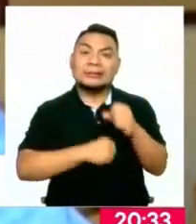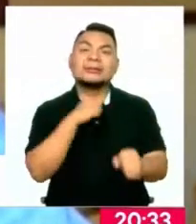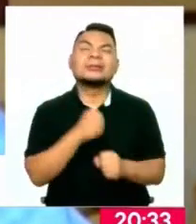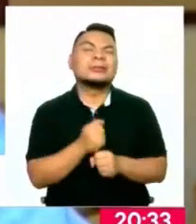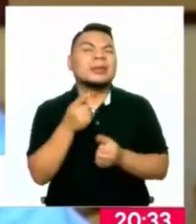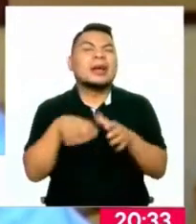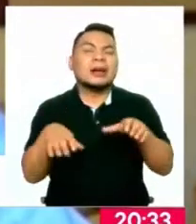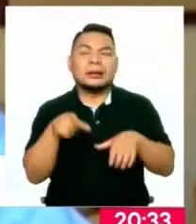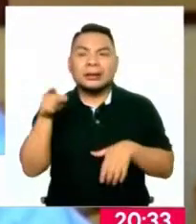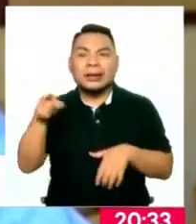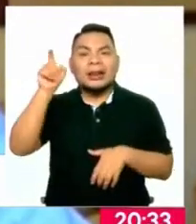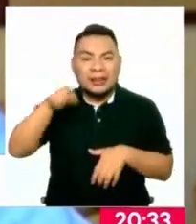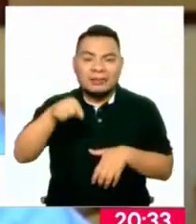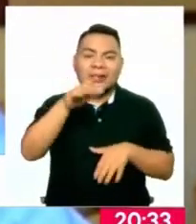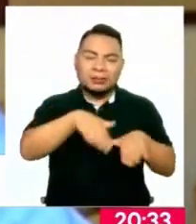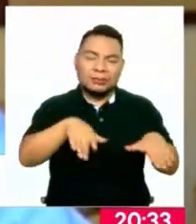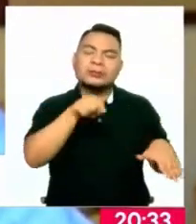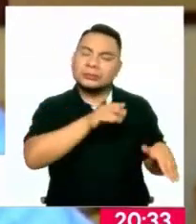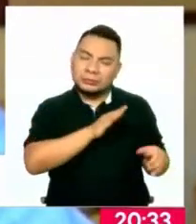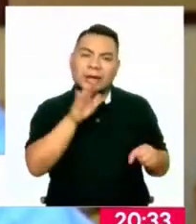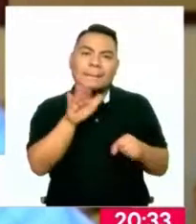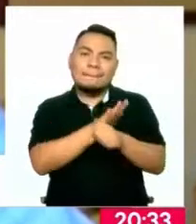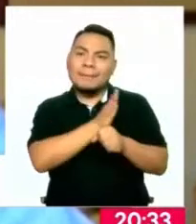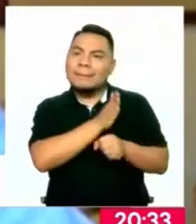es buscar la presencialidad plena.